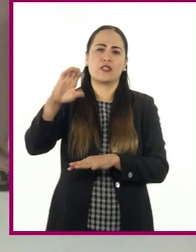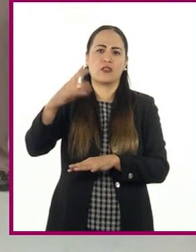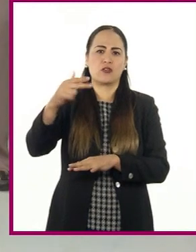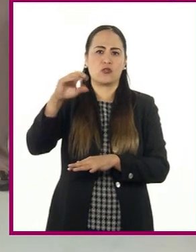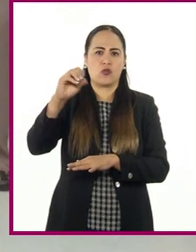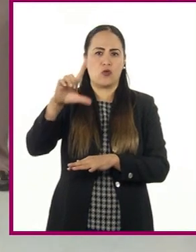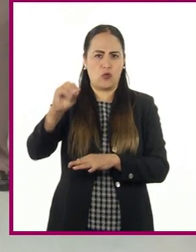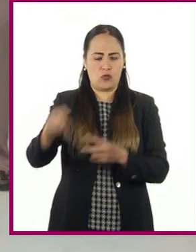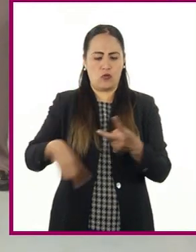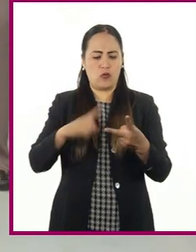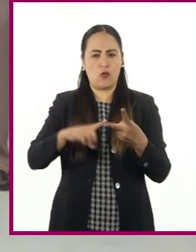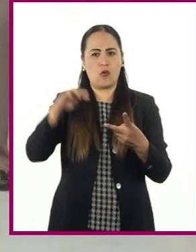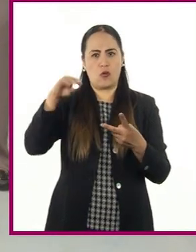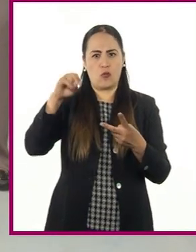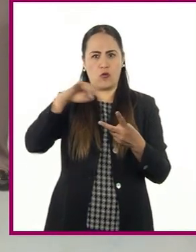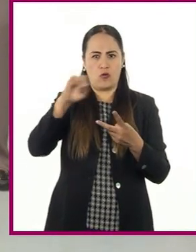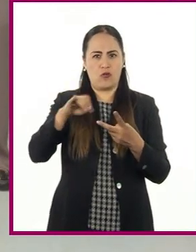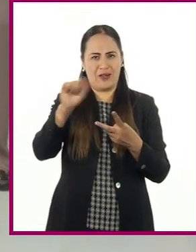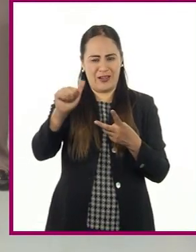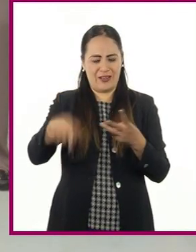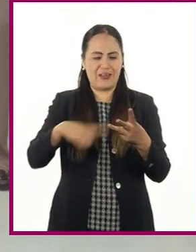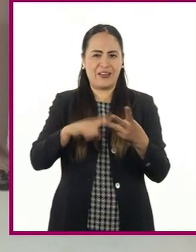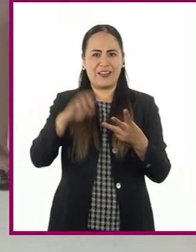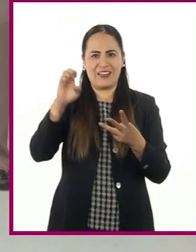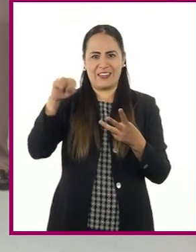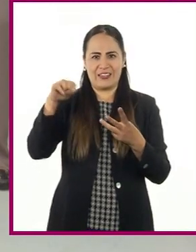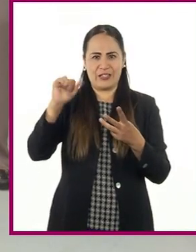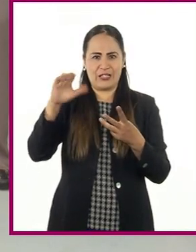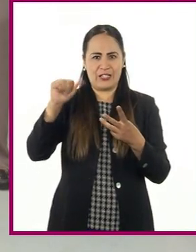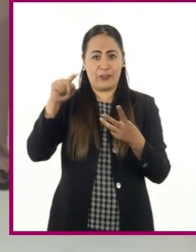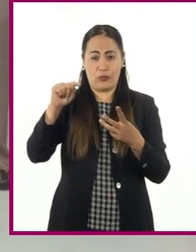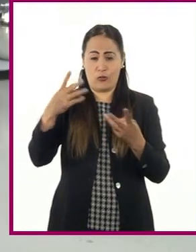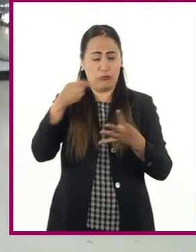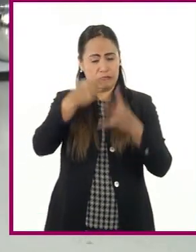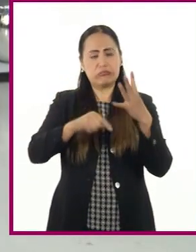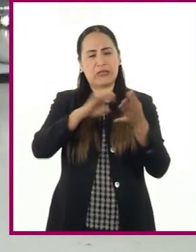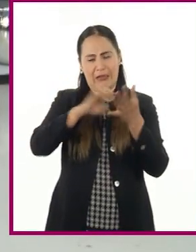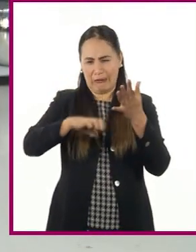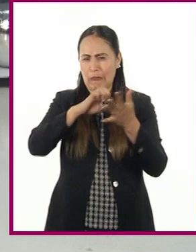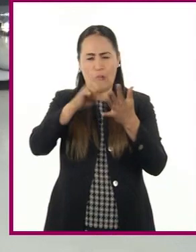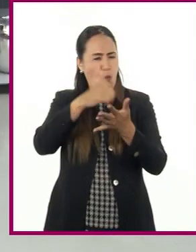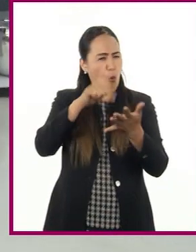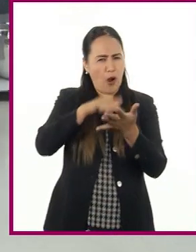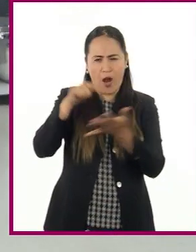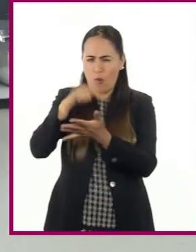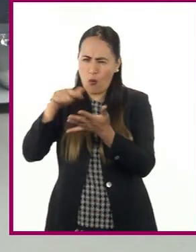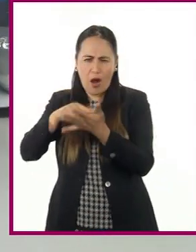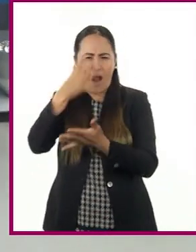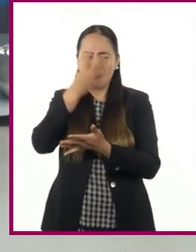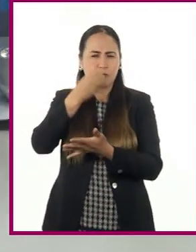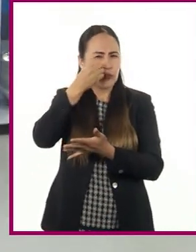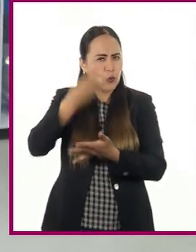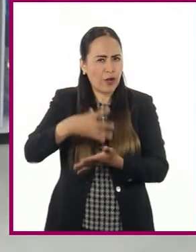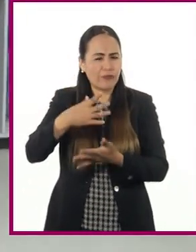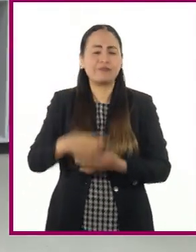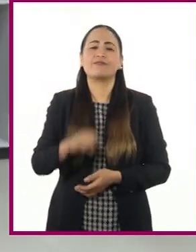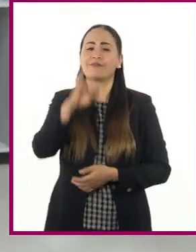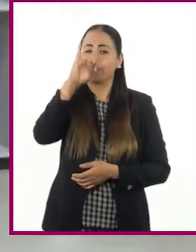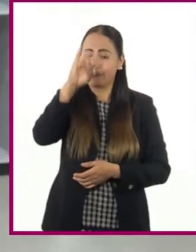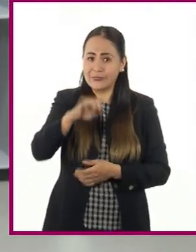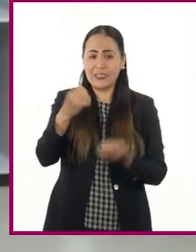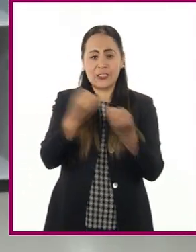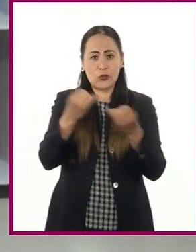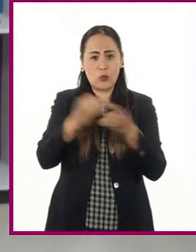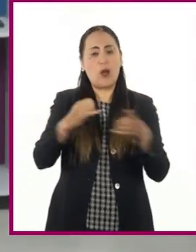y El Encanto, por mencionar algunos ejemplos. Así es, maestra. También cuentan con el